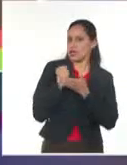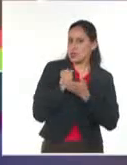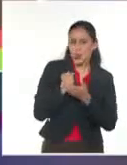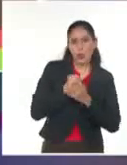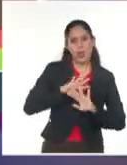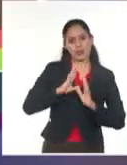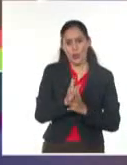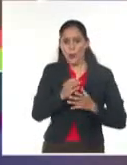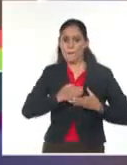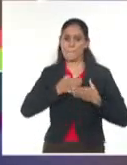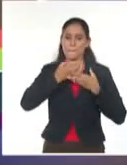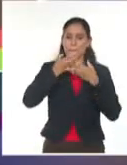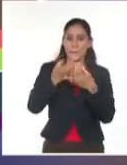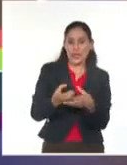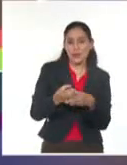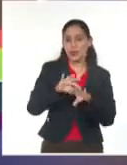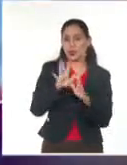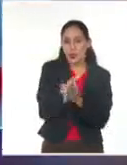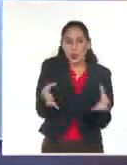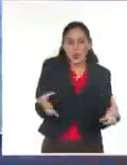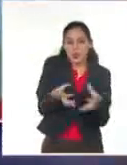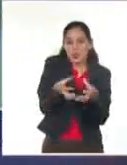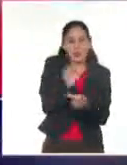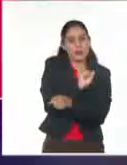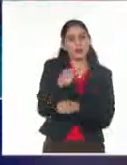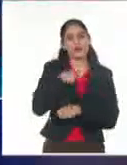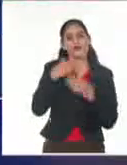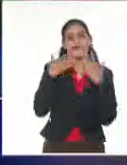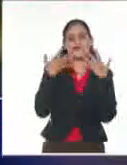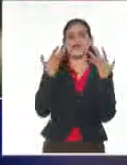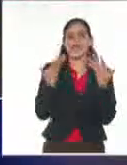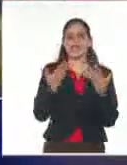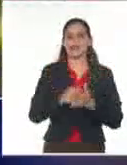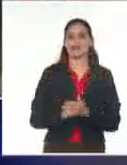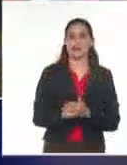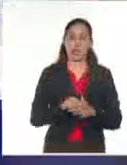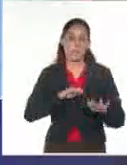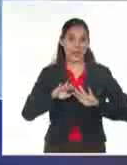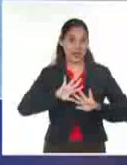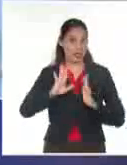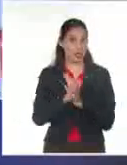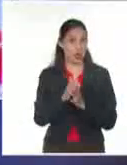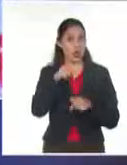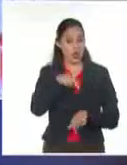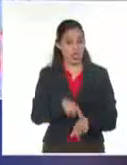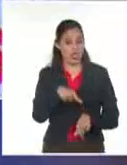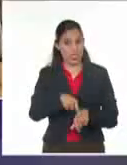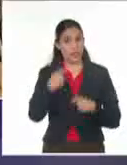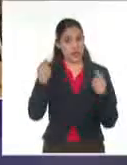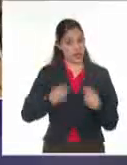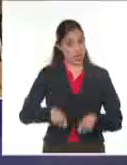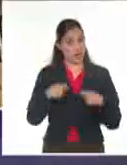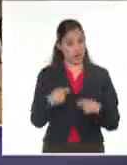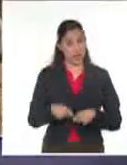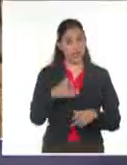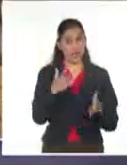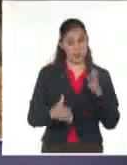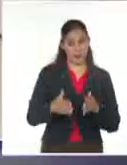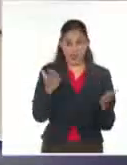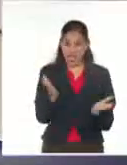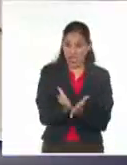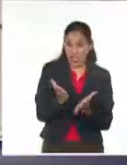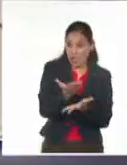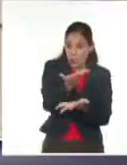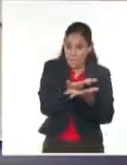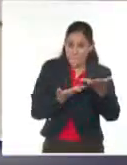y victorias del equipo, pues muy feliz. Preparando la Eurocopa, pero también sacando tiempo para hacer los deberes en plena época de exámenes en su